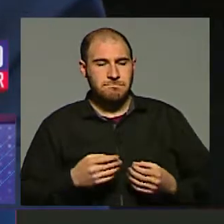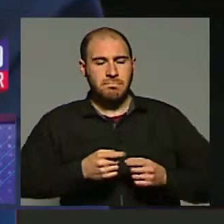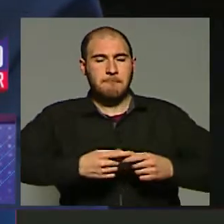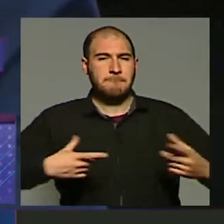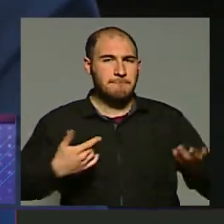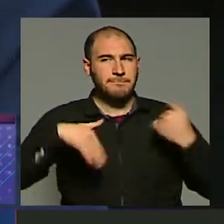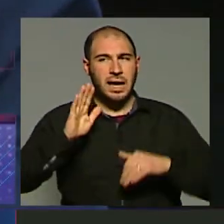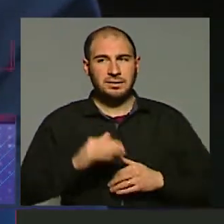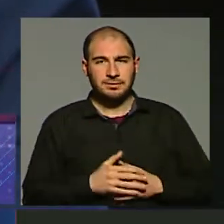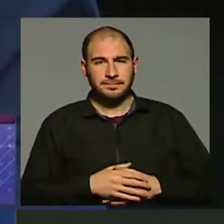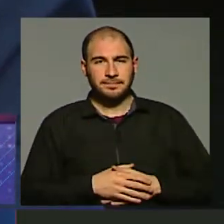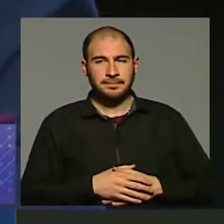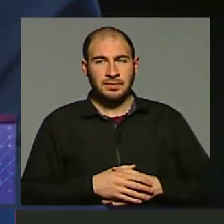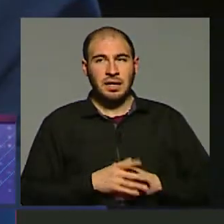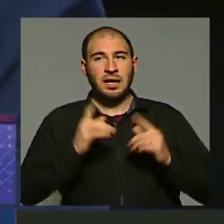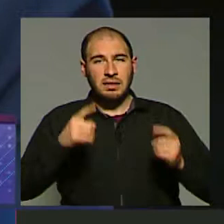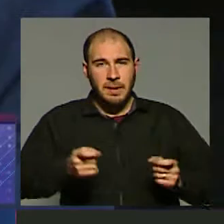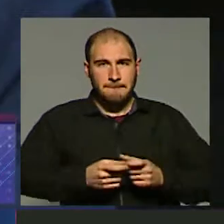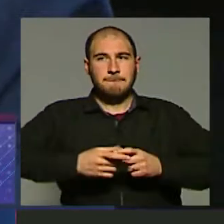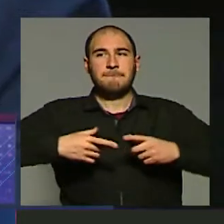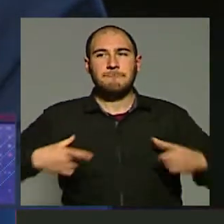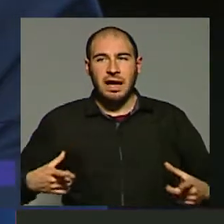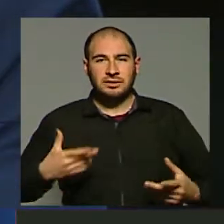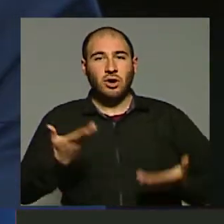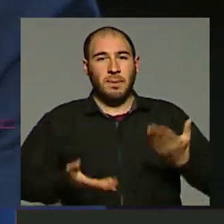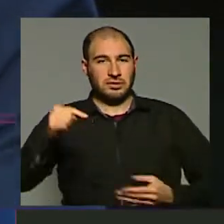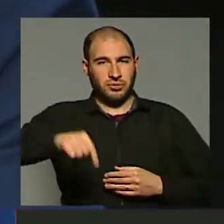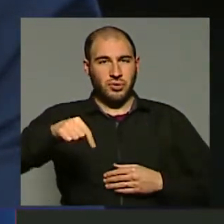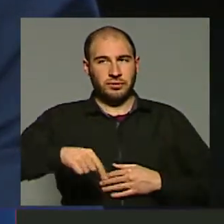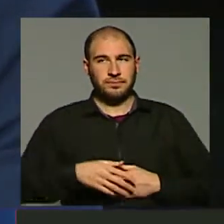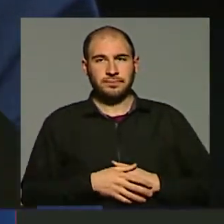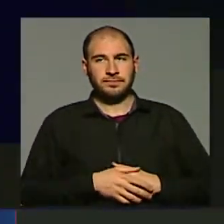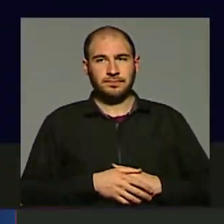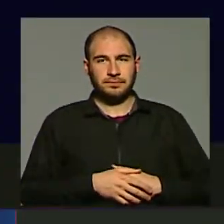amplia, incluso más amplia que la que es ya hoy.